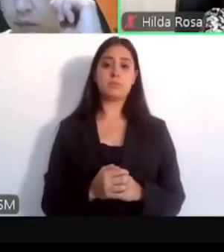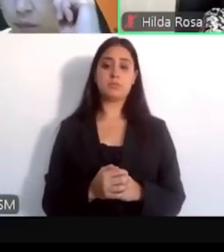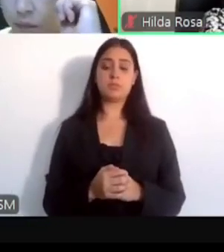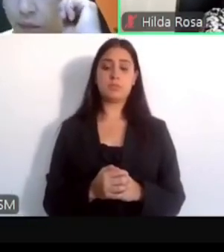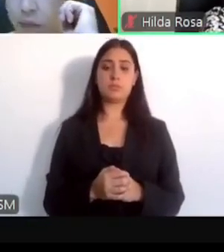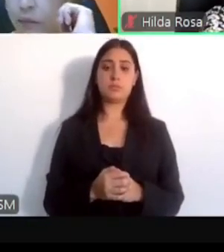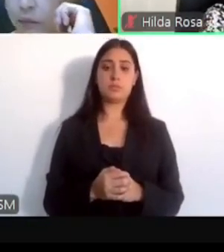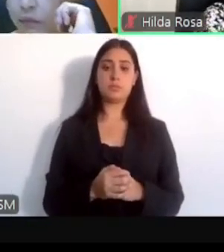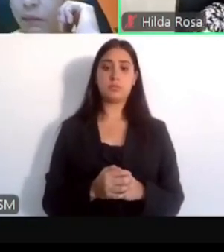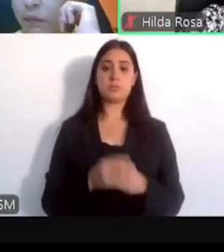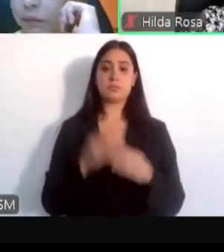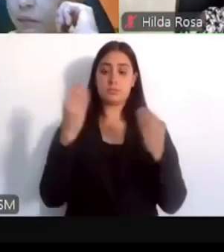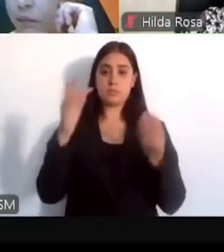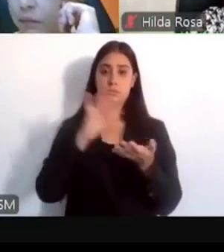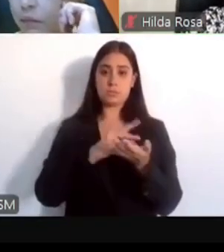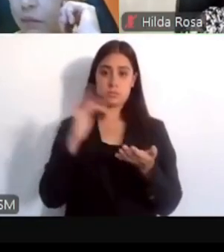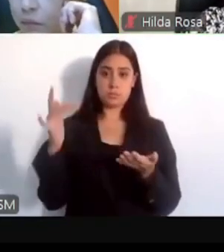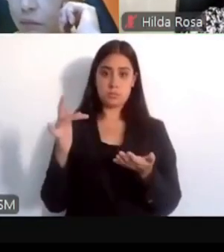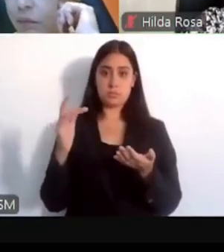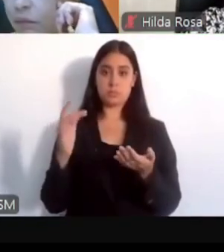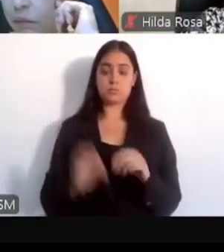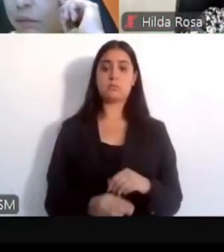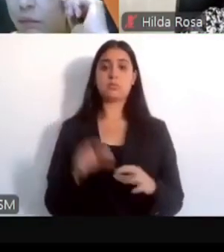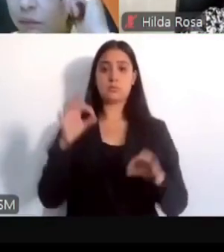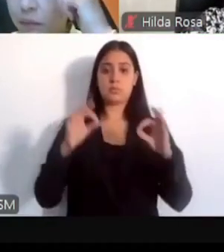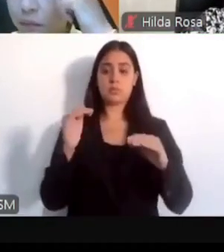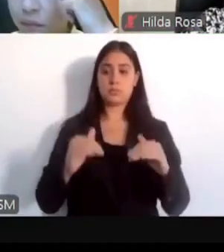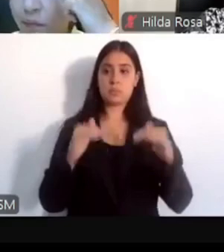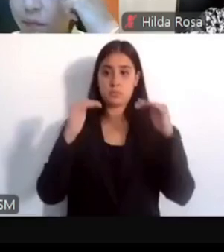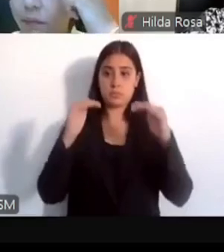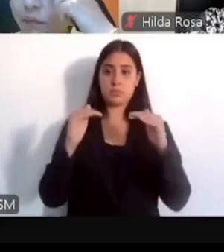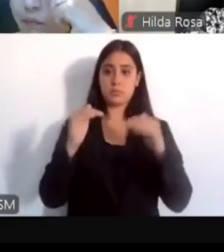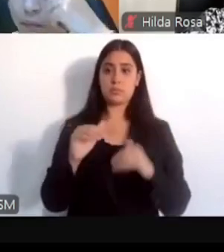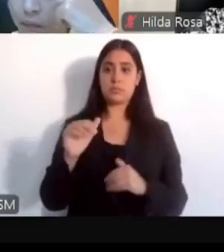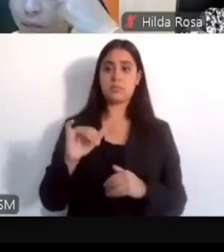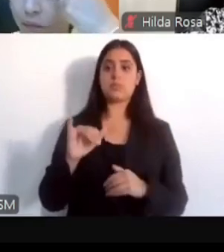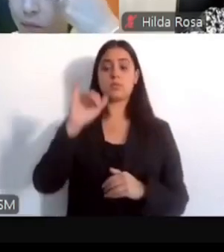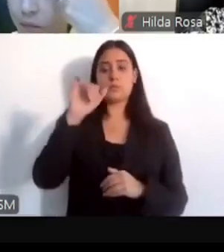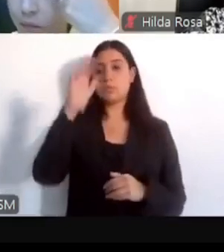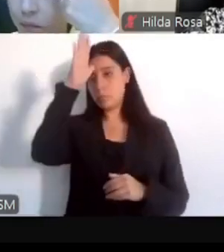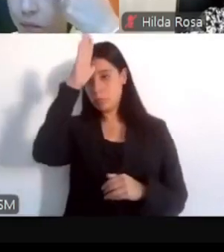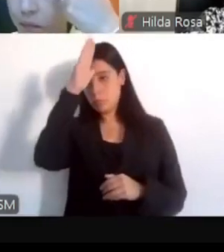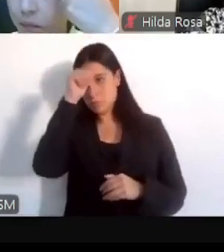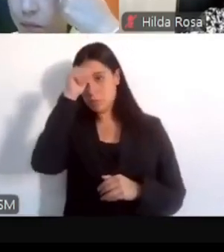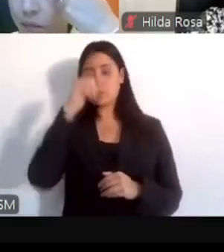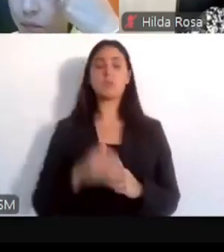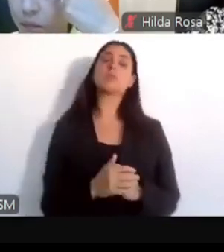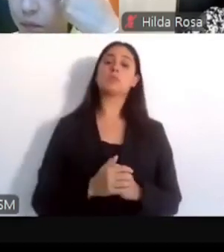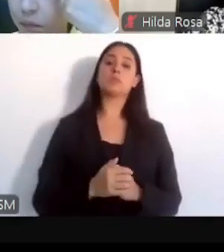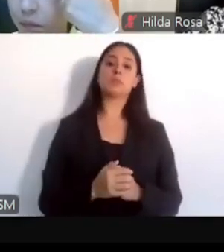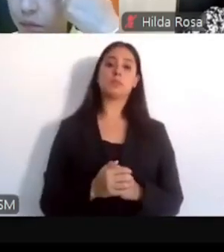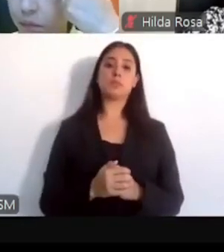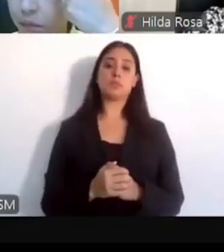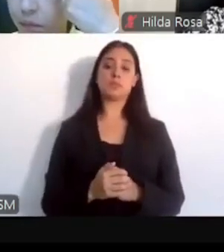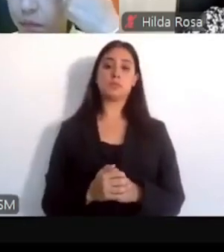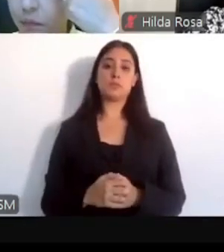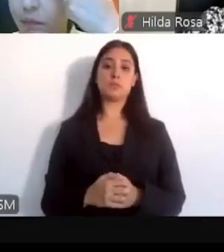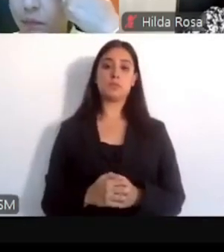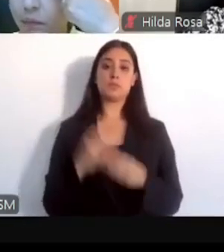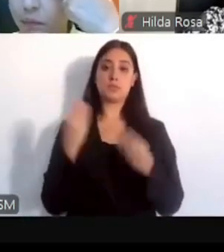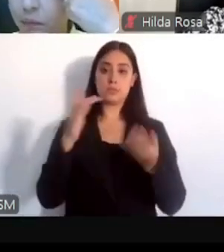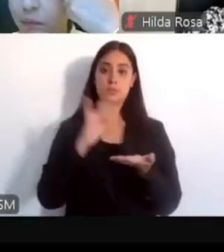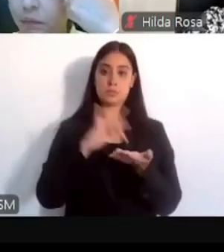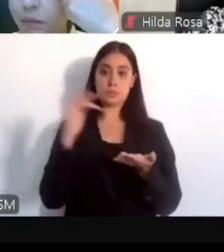Gracias magistrada magistrada ponente evely Rodríguez chinol a favor de los proyectos Gracias